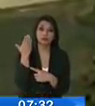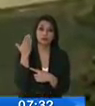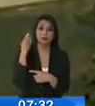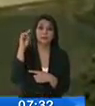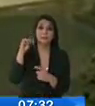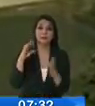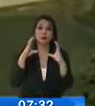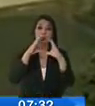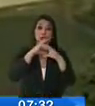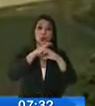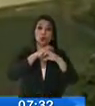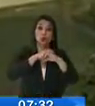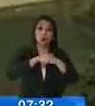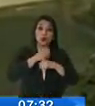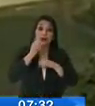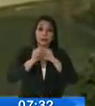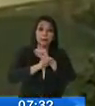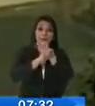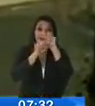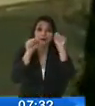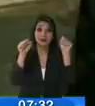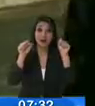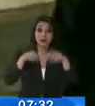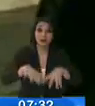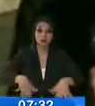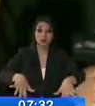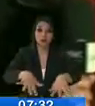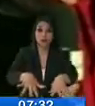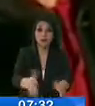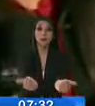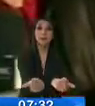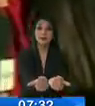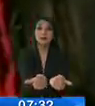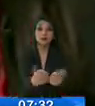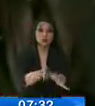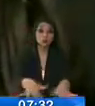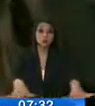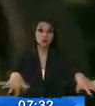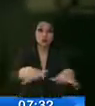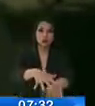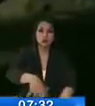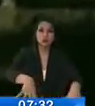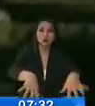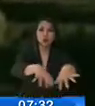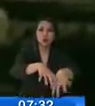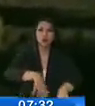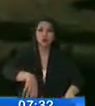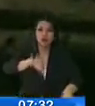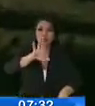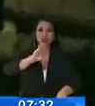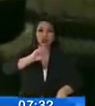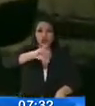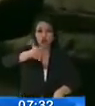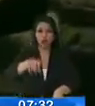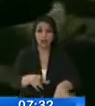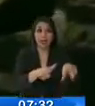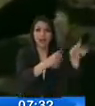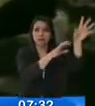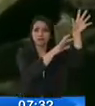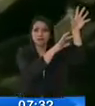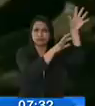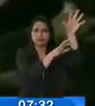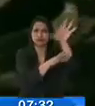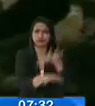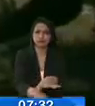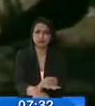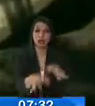lastimosamente un derrumbe provocó el daño de la planta aquí de la escombrera del traje y obviamente también la planta de agua